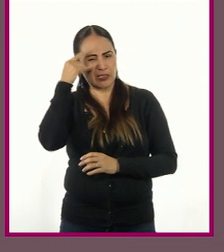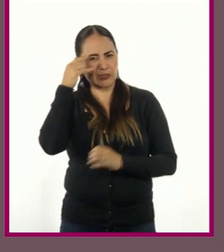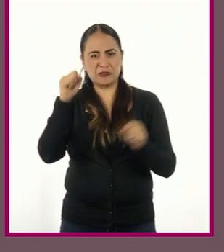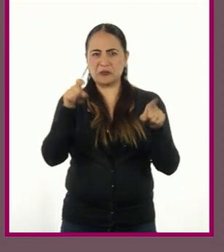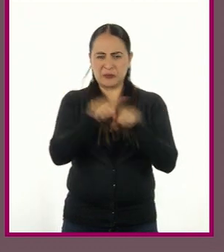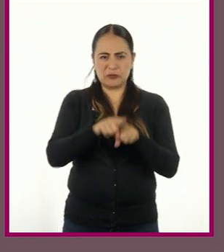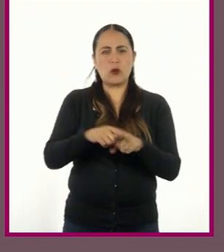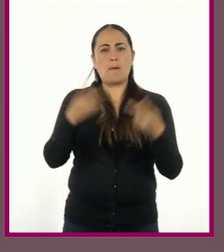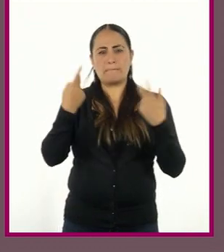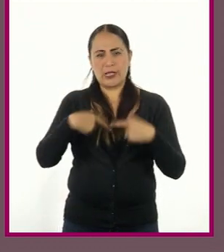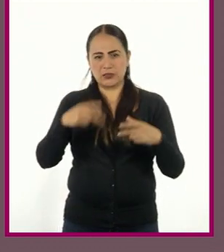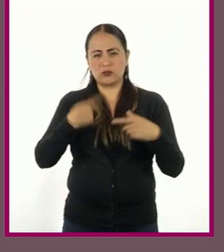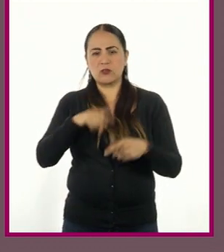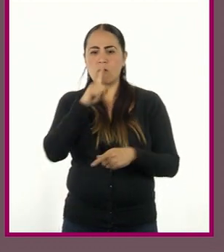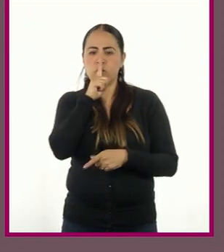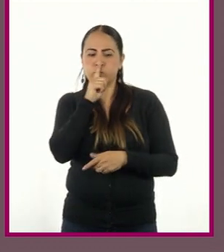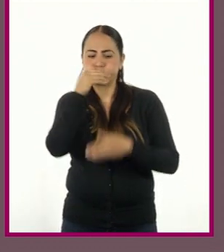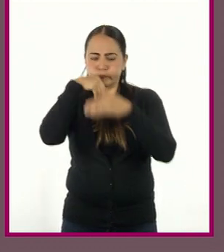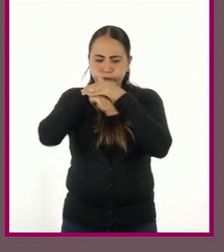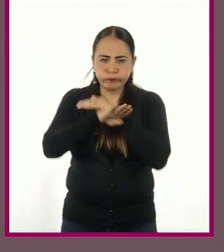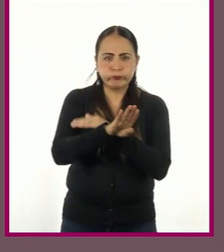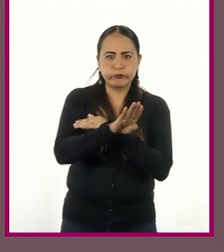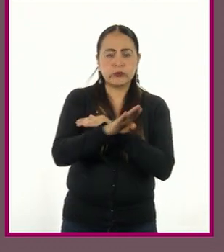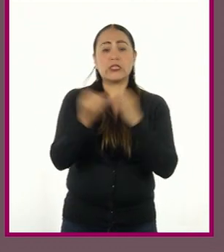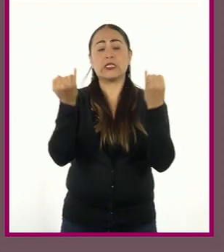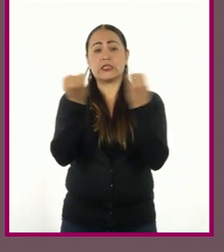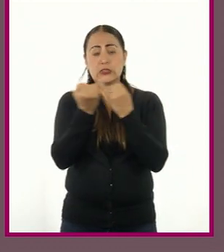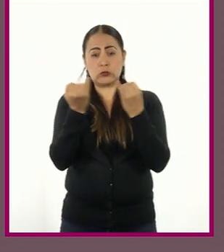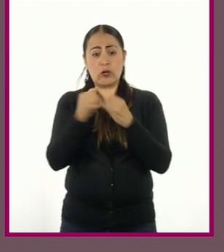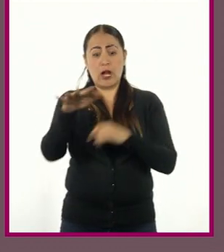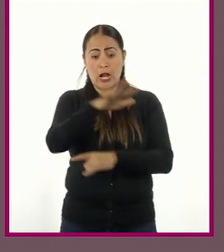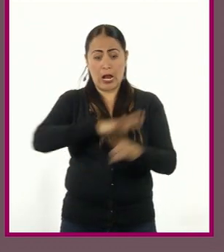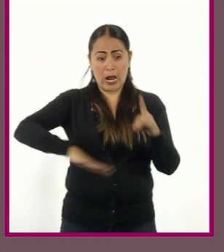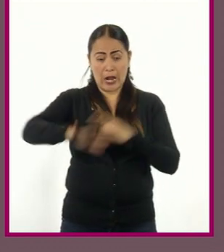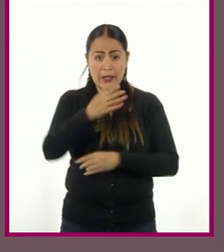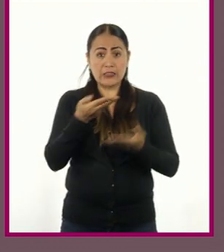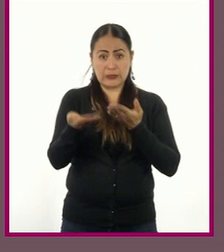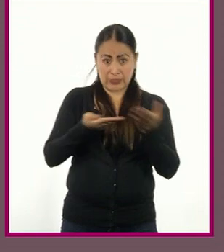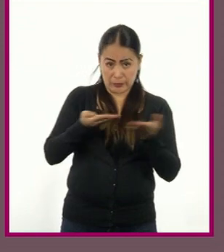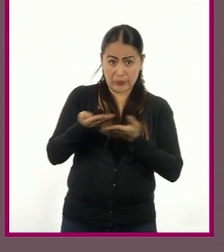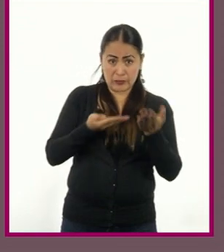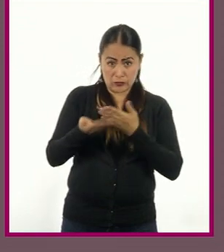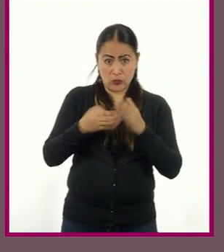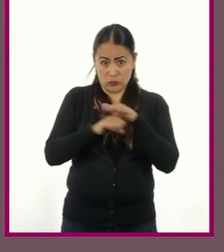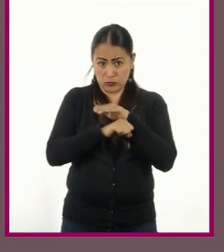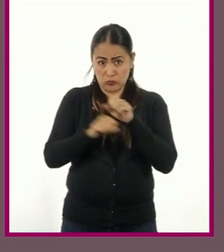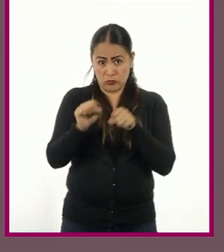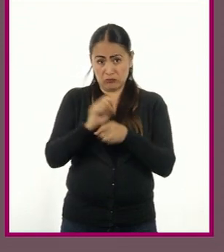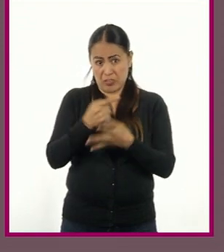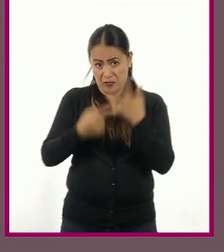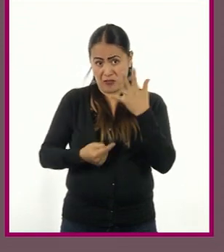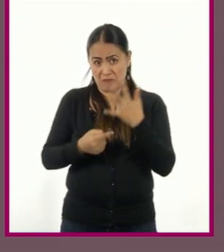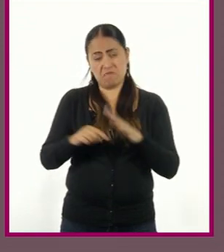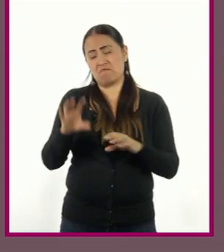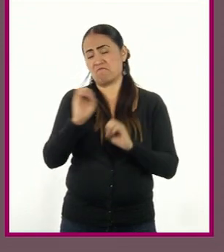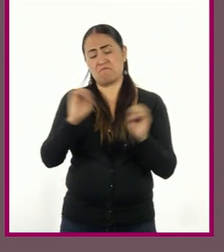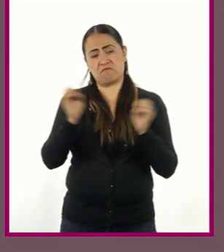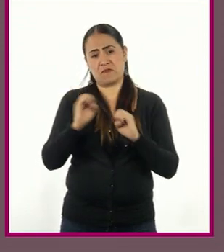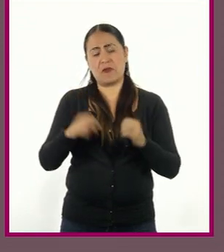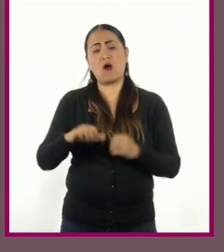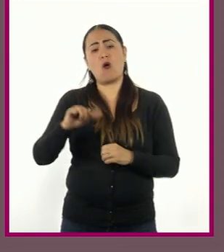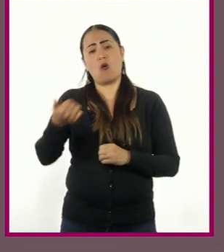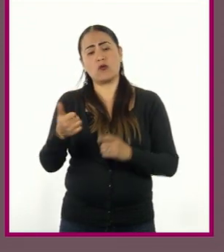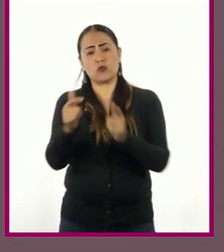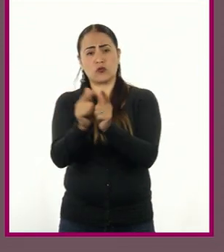personas. Además, estas zonas suelen carecer de los servicios más básicos, por lo que muchas veces miembros de esas poblaciones se incorporan